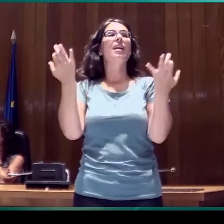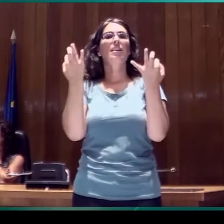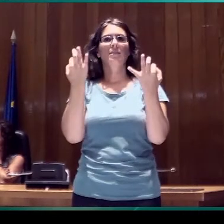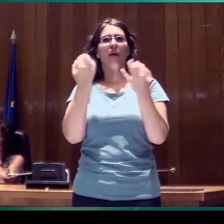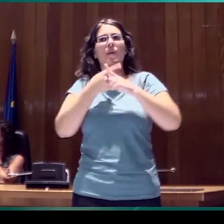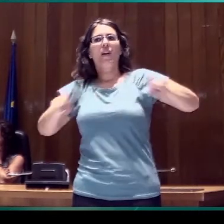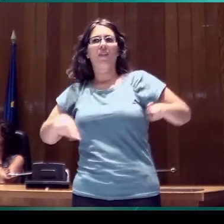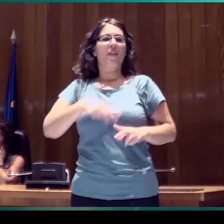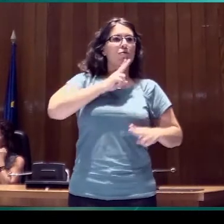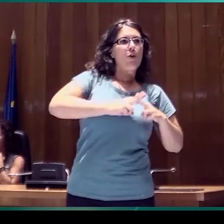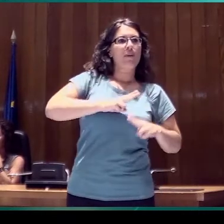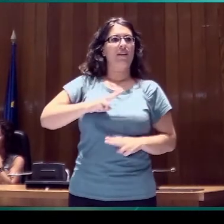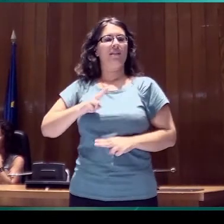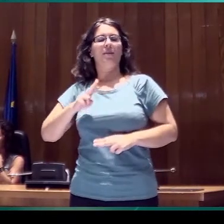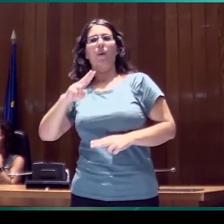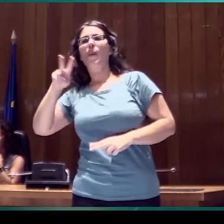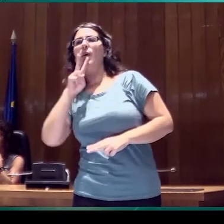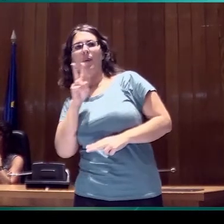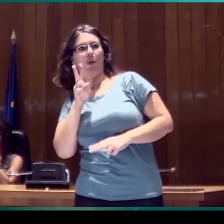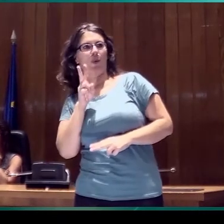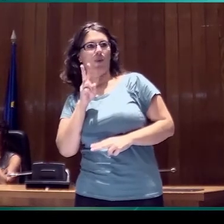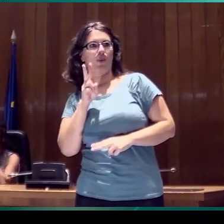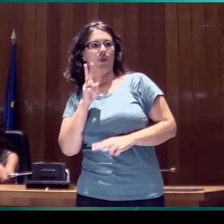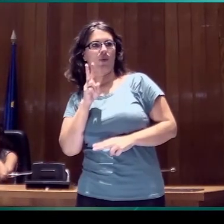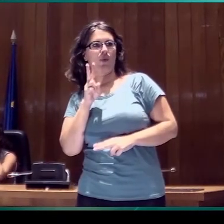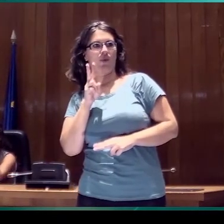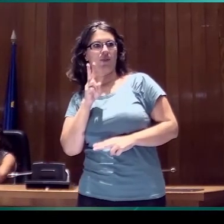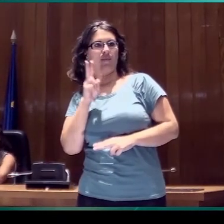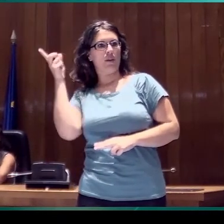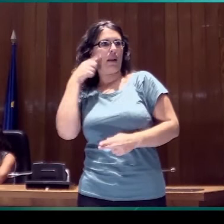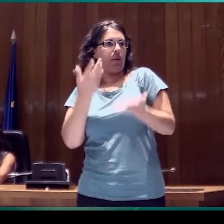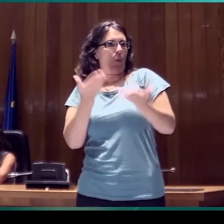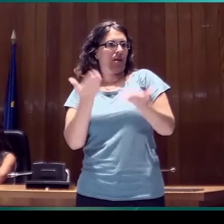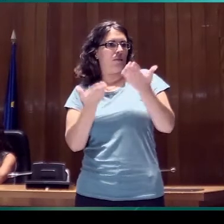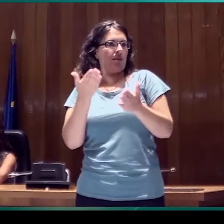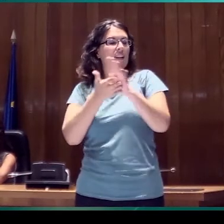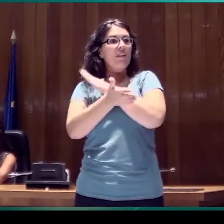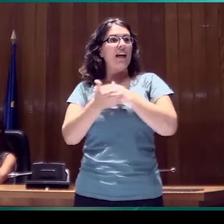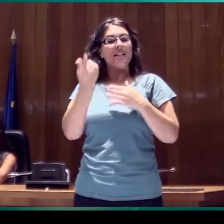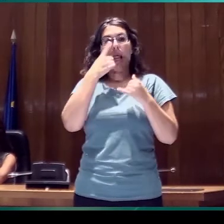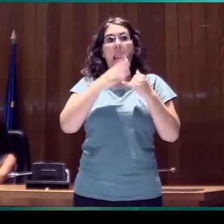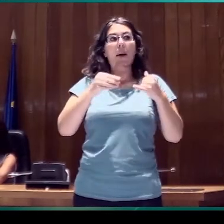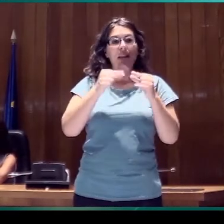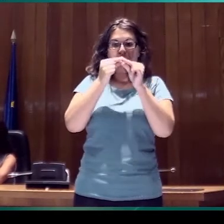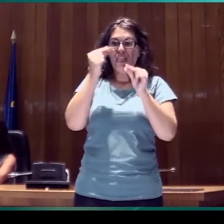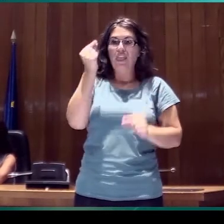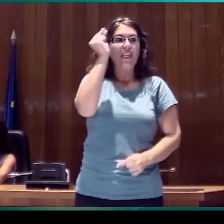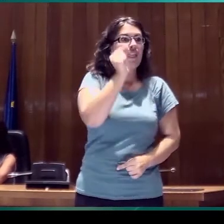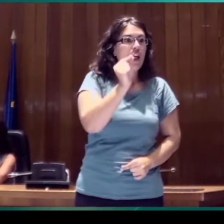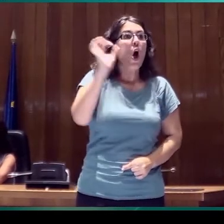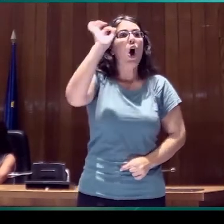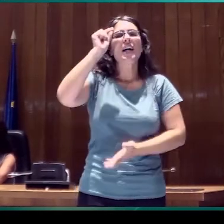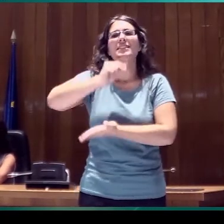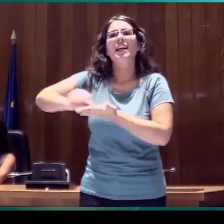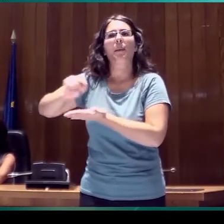en lengua de signos británica. Habría una relación de derivación entre el lápiz y escribir, cosa que no existe en lengua de signos